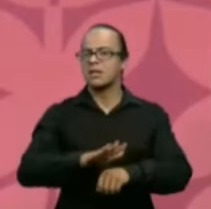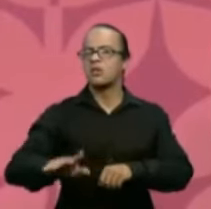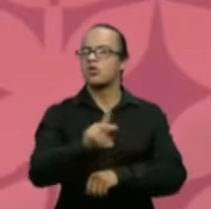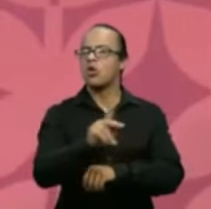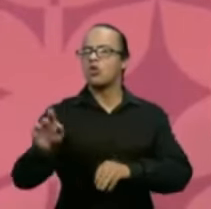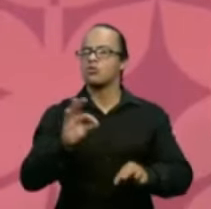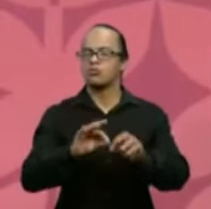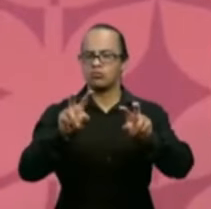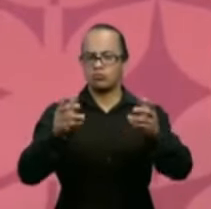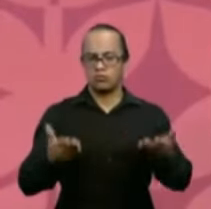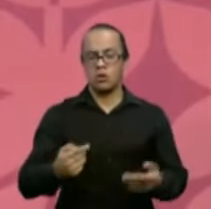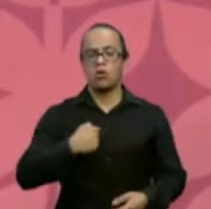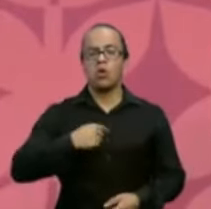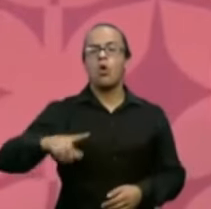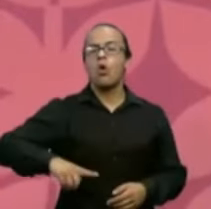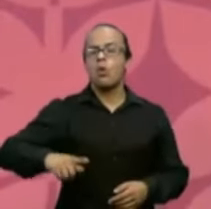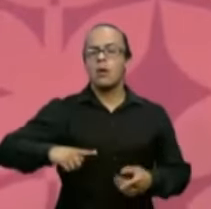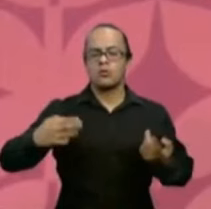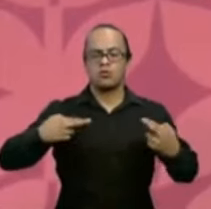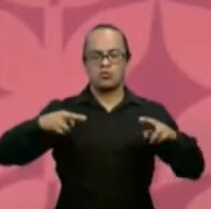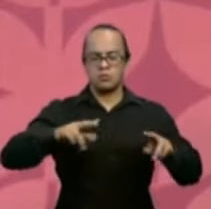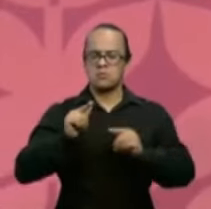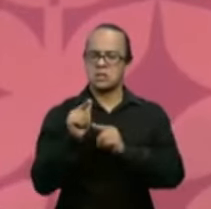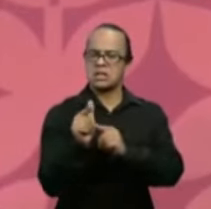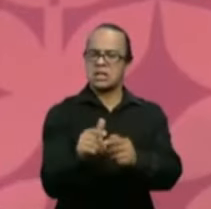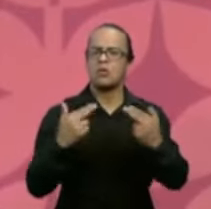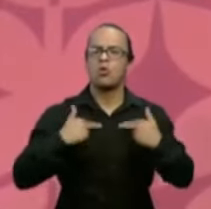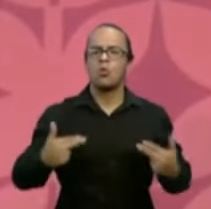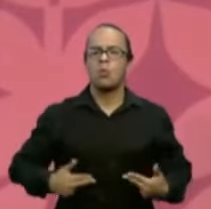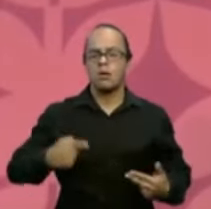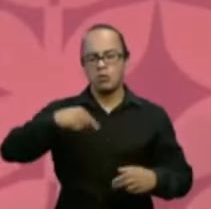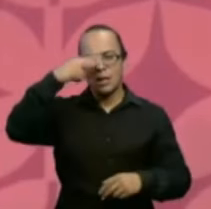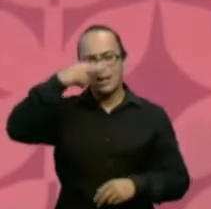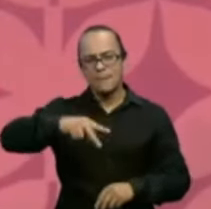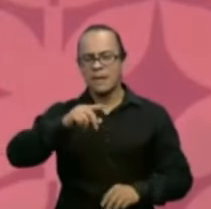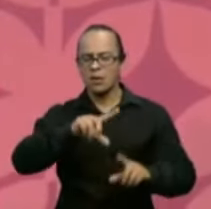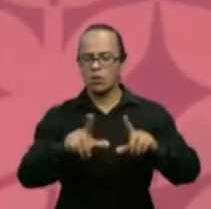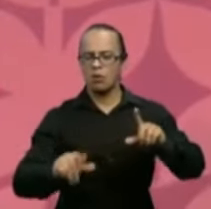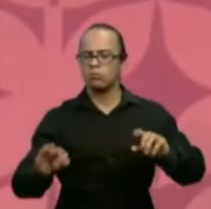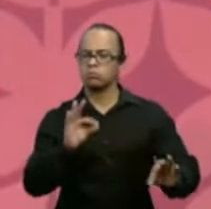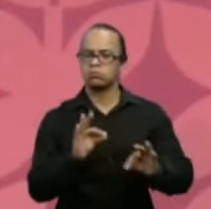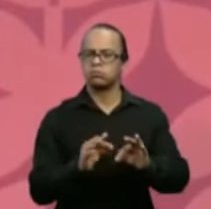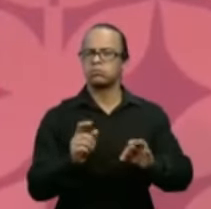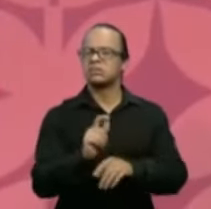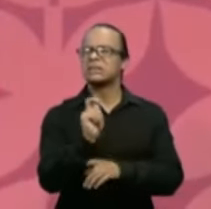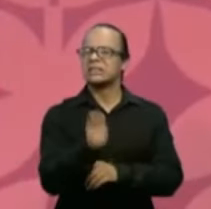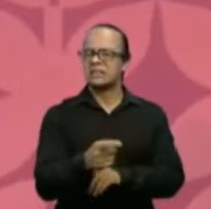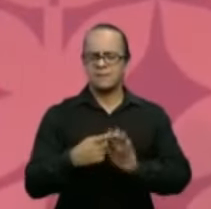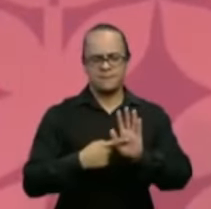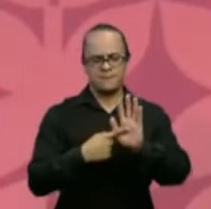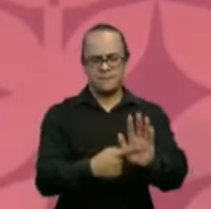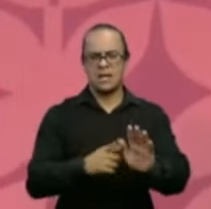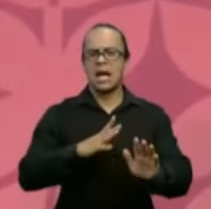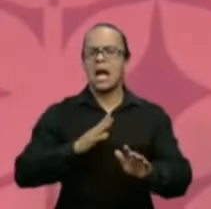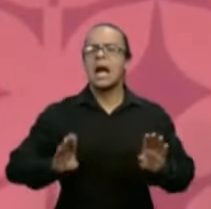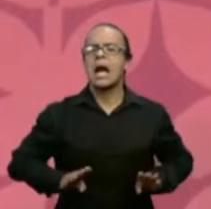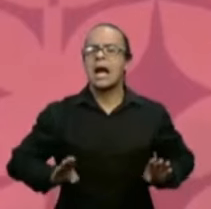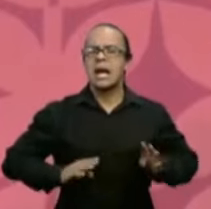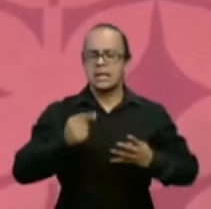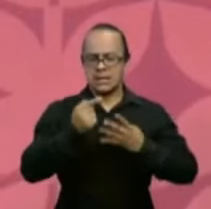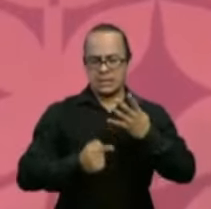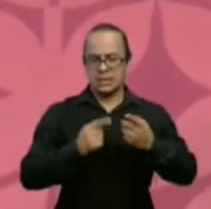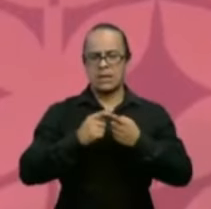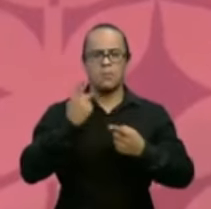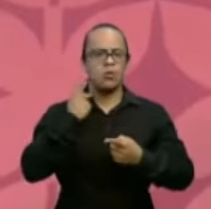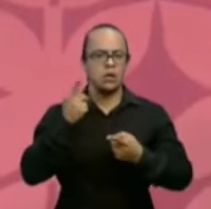gobierno seguirá el humanismo mexicano, que sintetiza los principios